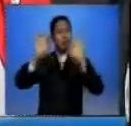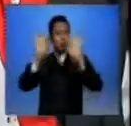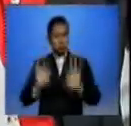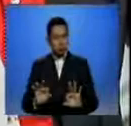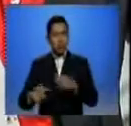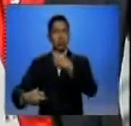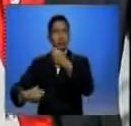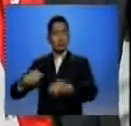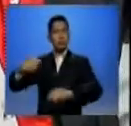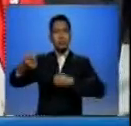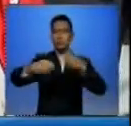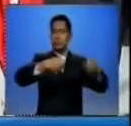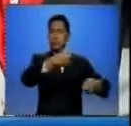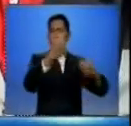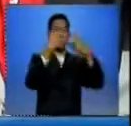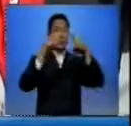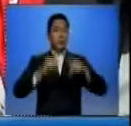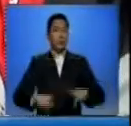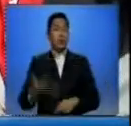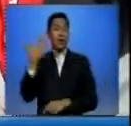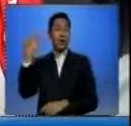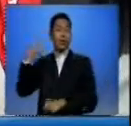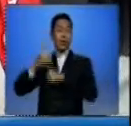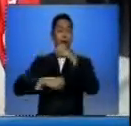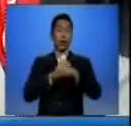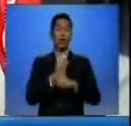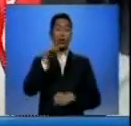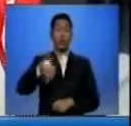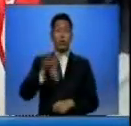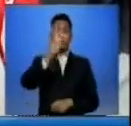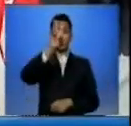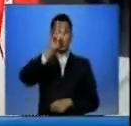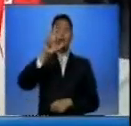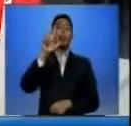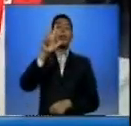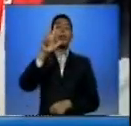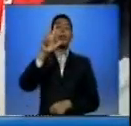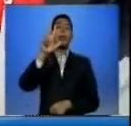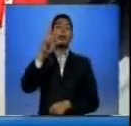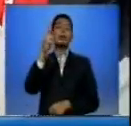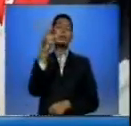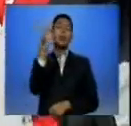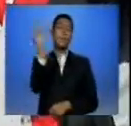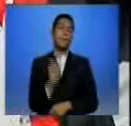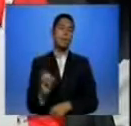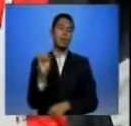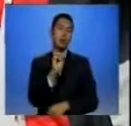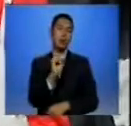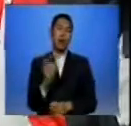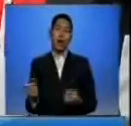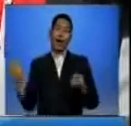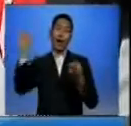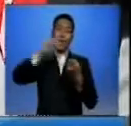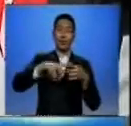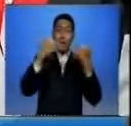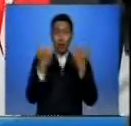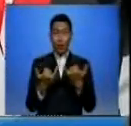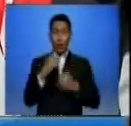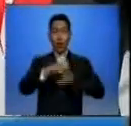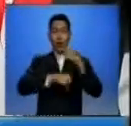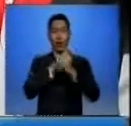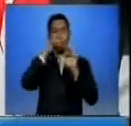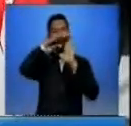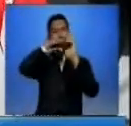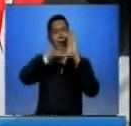13 por ciento en el año 2006 al casi 3% en el año 2014 nos da cuenta de que el conjunto de la política pública